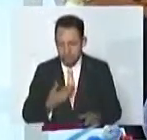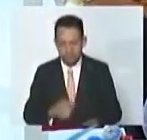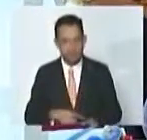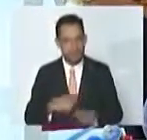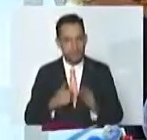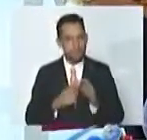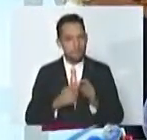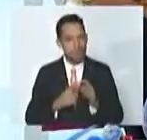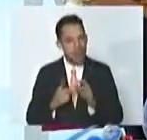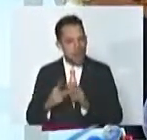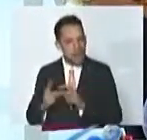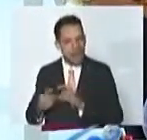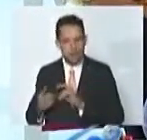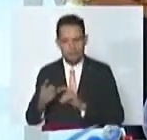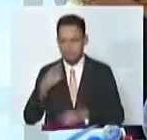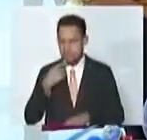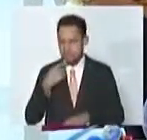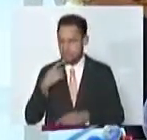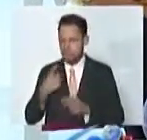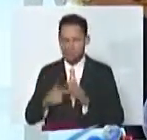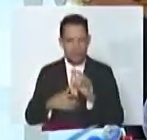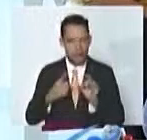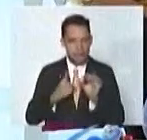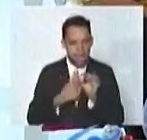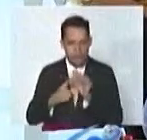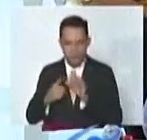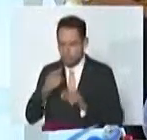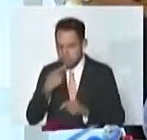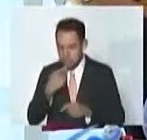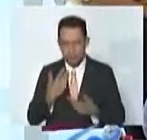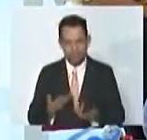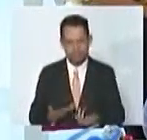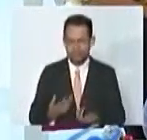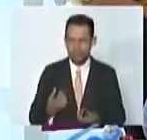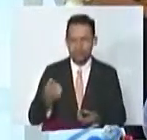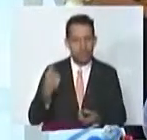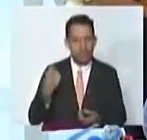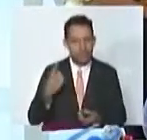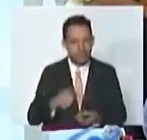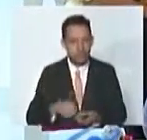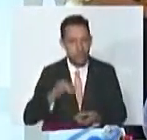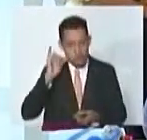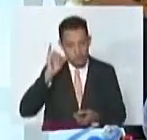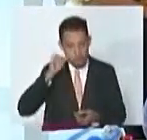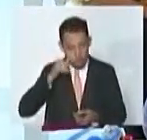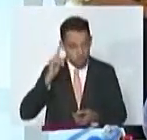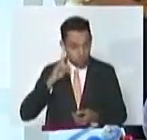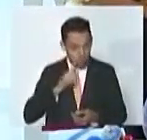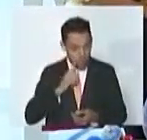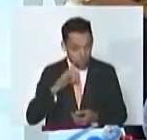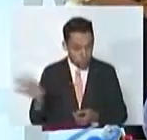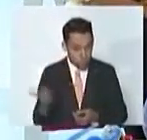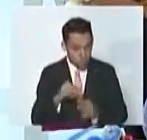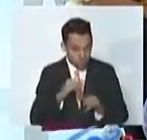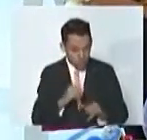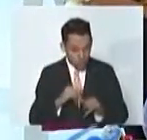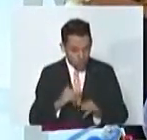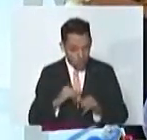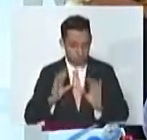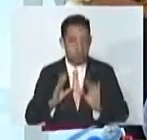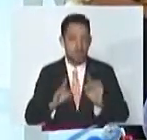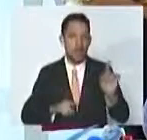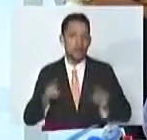Y uno se pregunta, ¿pero por qué si puede hablar? Porque no toda la persona es sordomuda. La persona puede ser sorda o puede ser